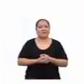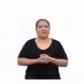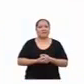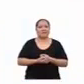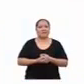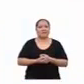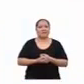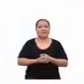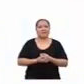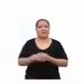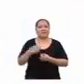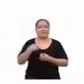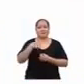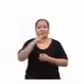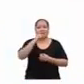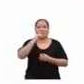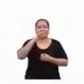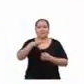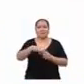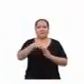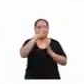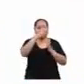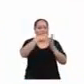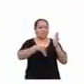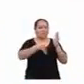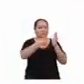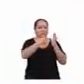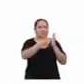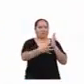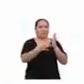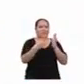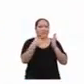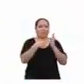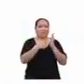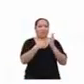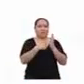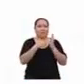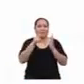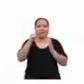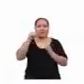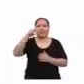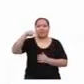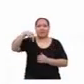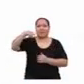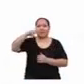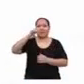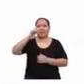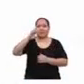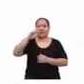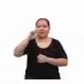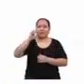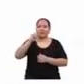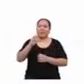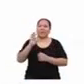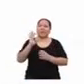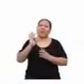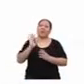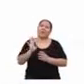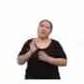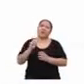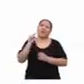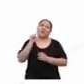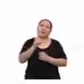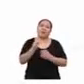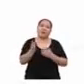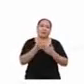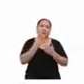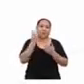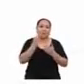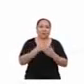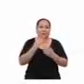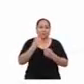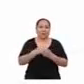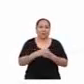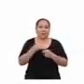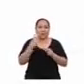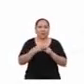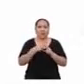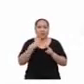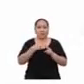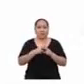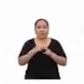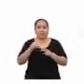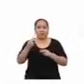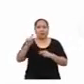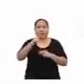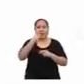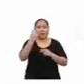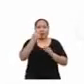Te propongo que construyas la tabla sobre la variable género. A ver, eso es fácil. El nombre de la